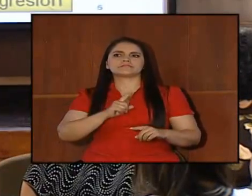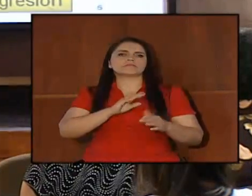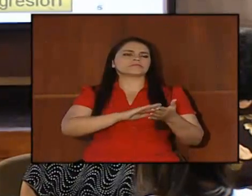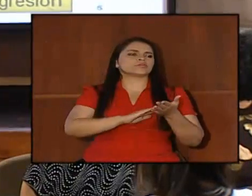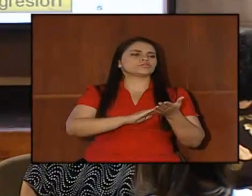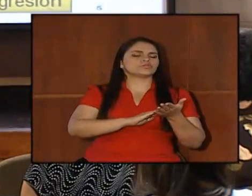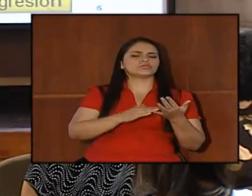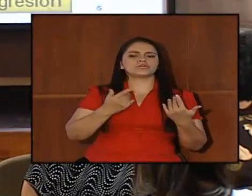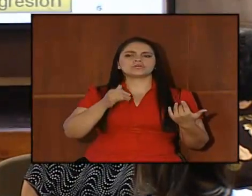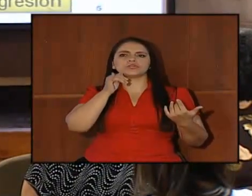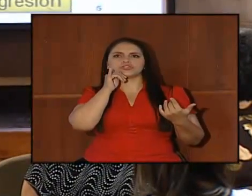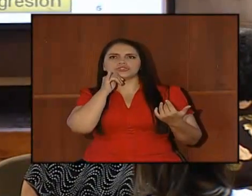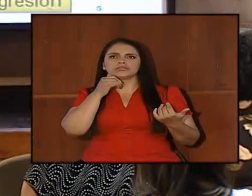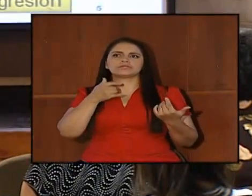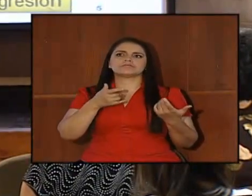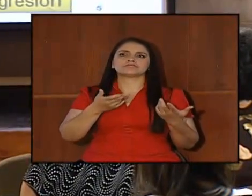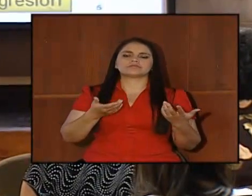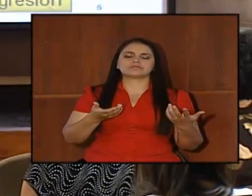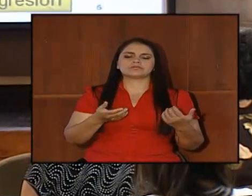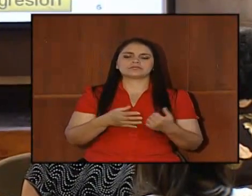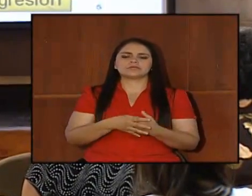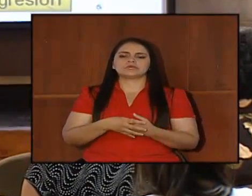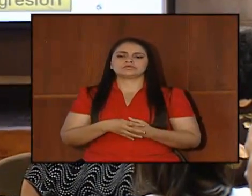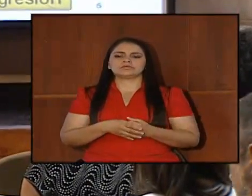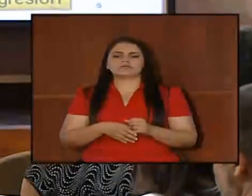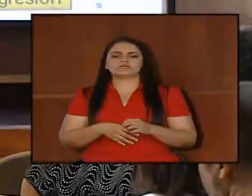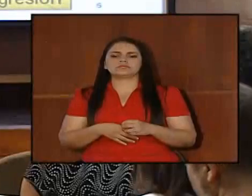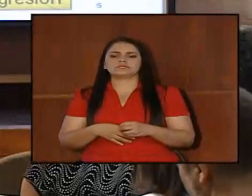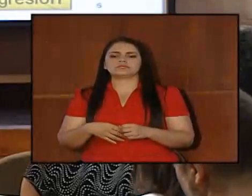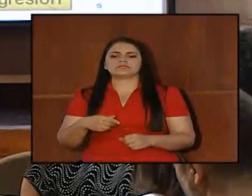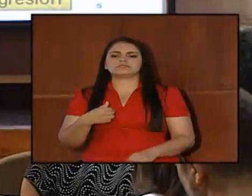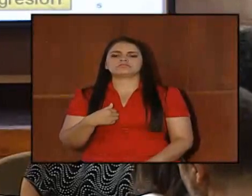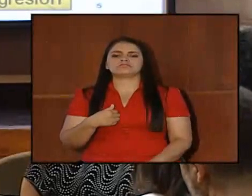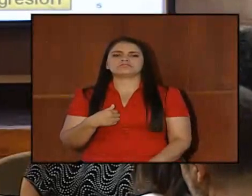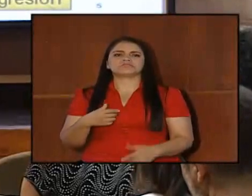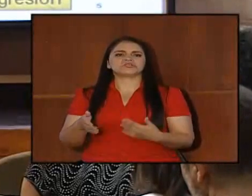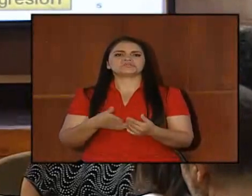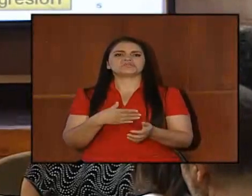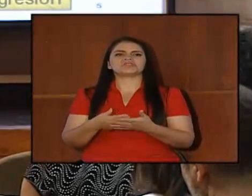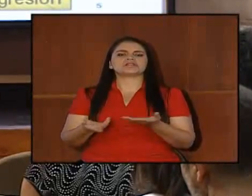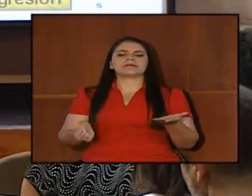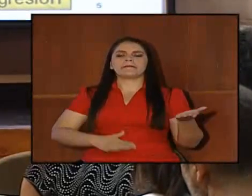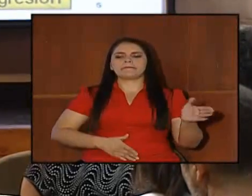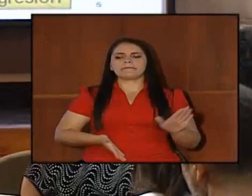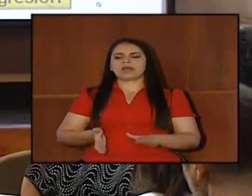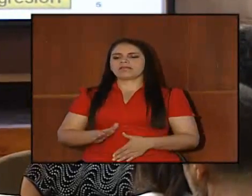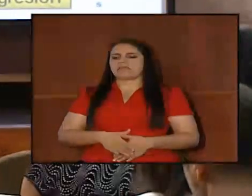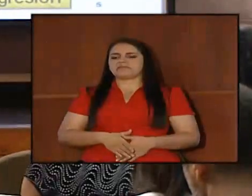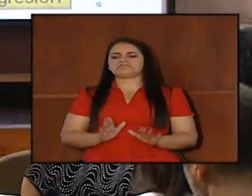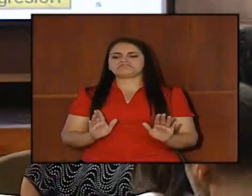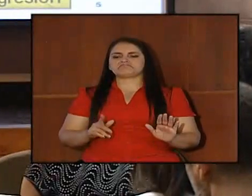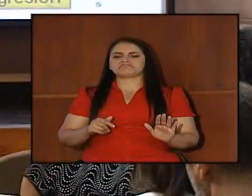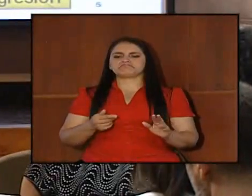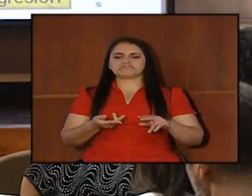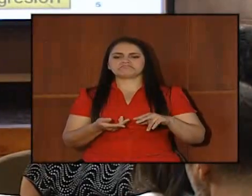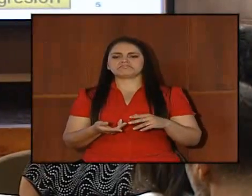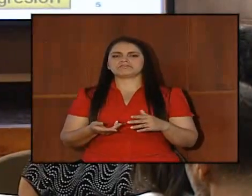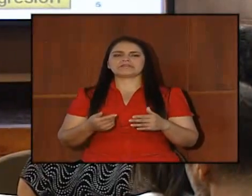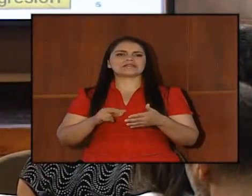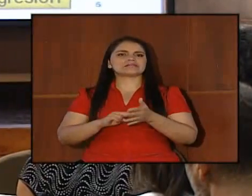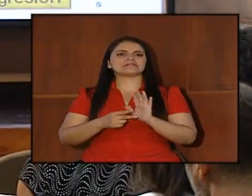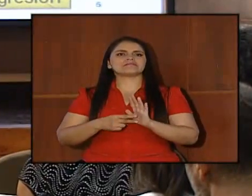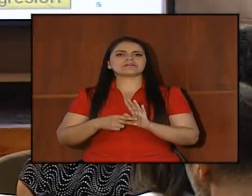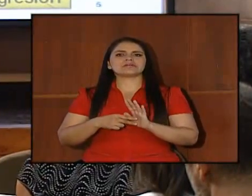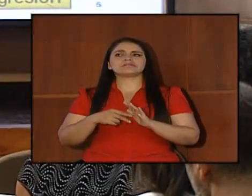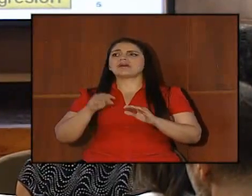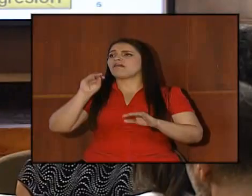haga su necesidad fisiológica. Ahora él dice, me pone en pañal. Entonces se devuelve a que